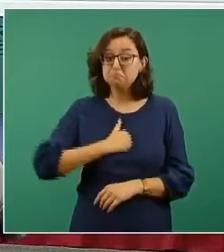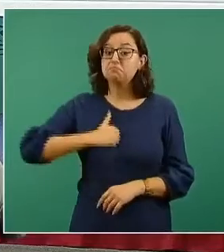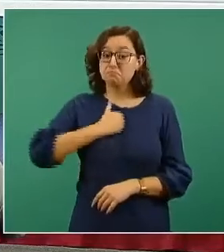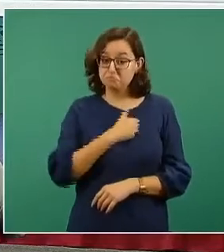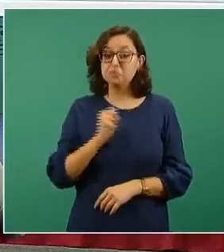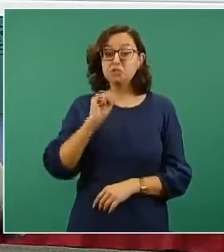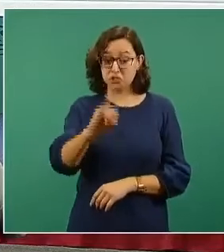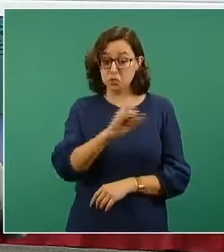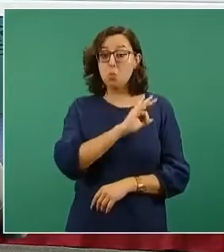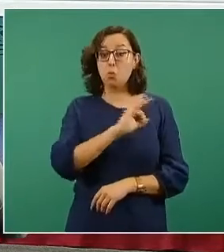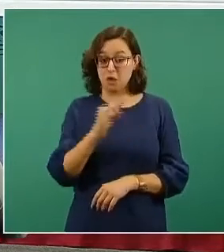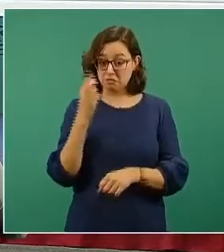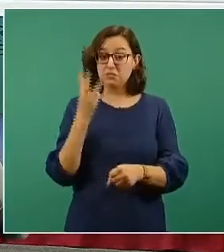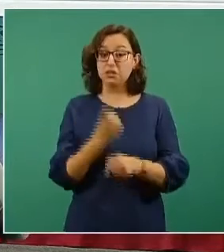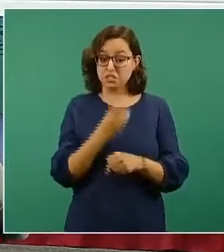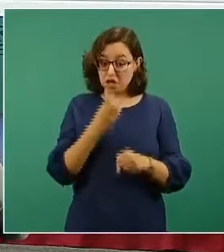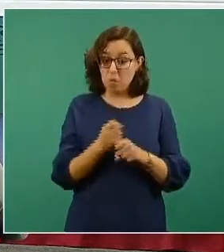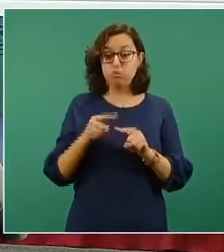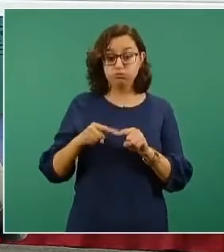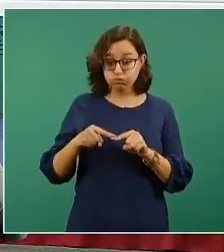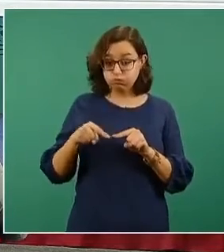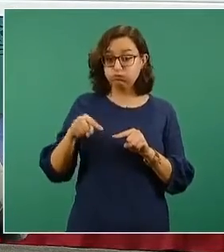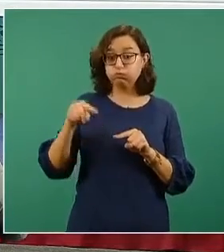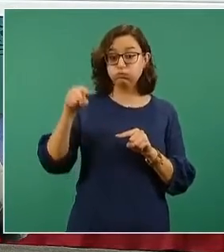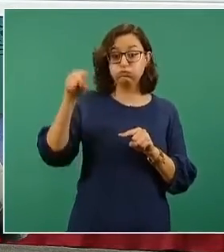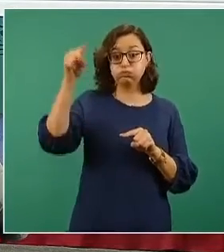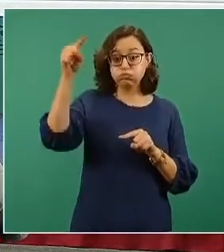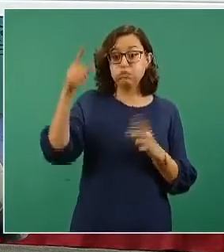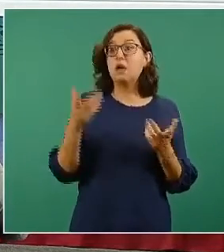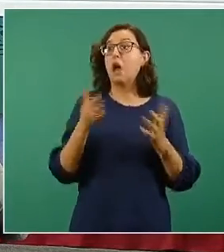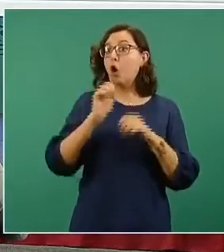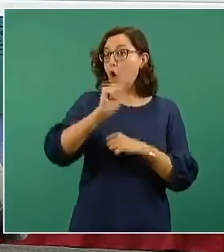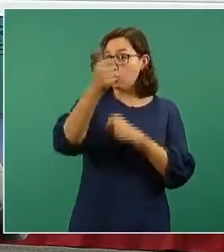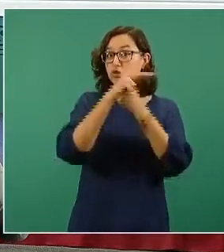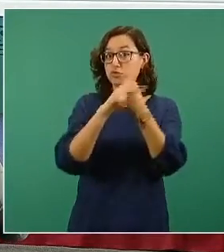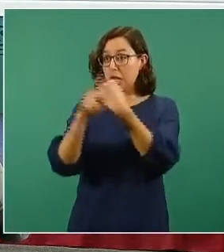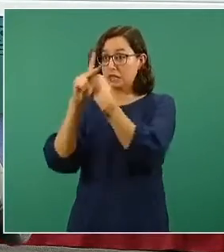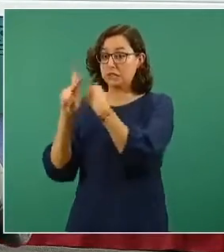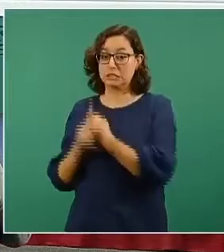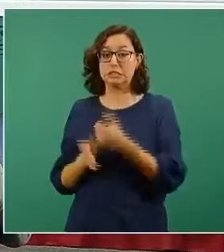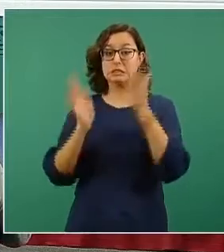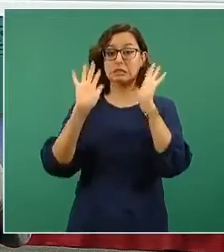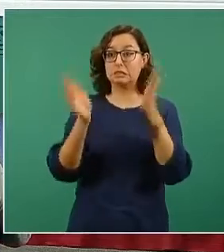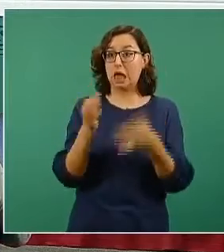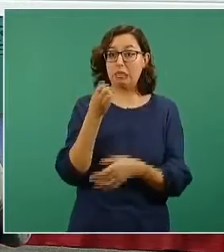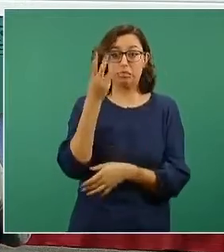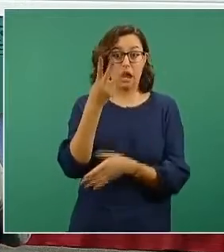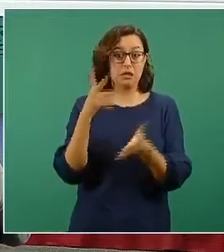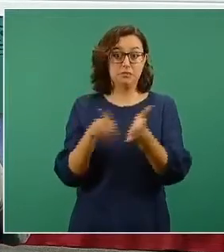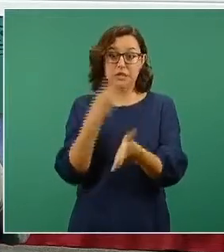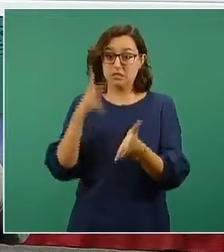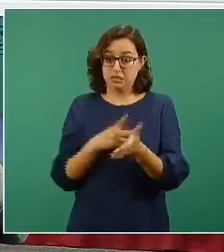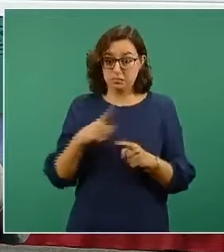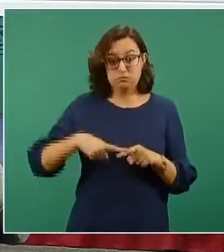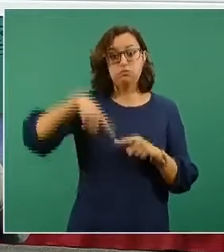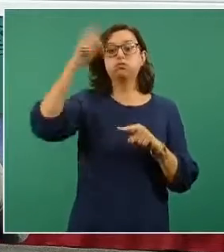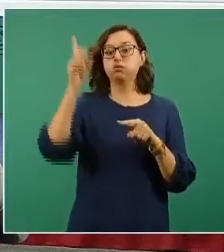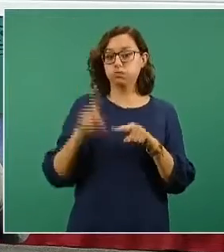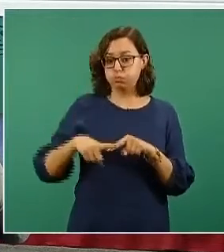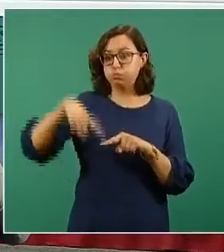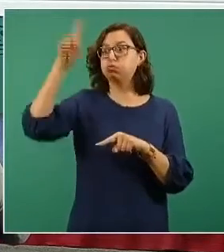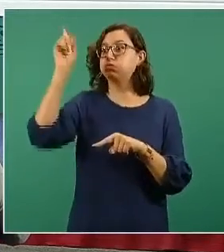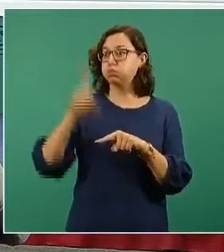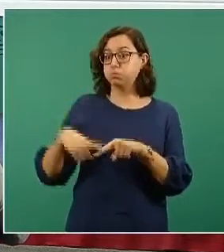haber una tercera ola. Muchas naciones ya tuvieron 3 olas epidémicas, nosotros solo 2 hasta el momento. Hay naciones que ya